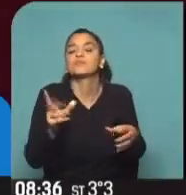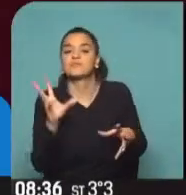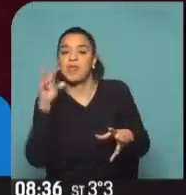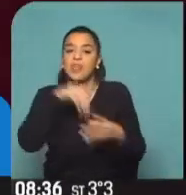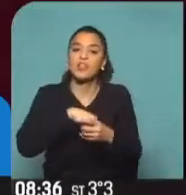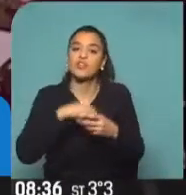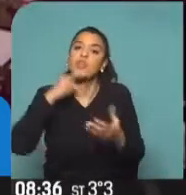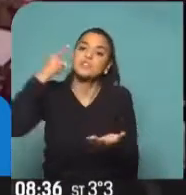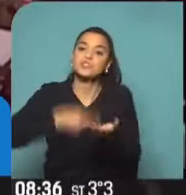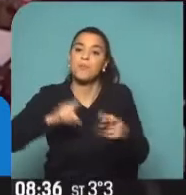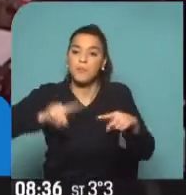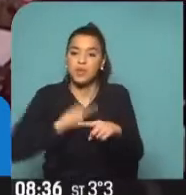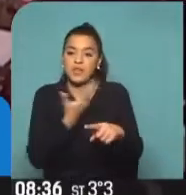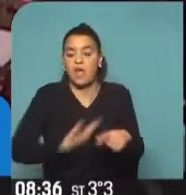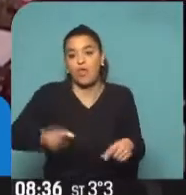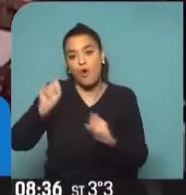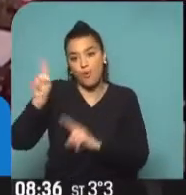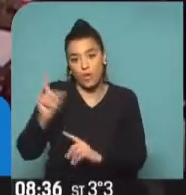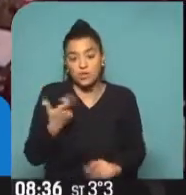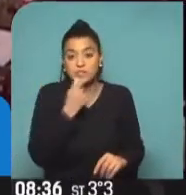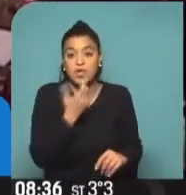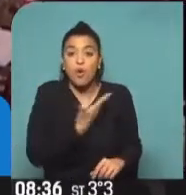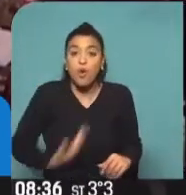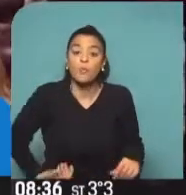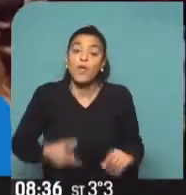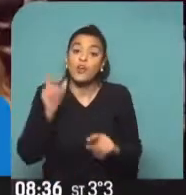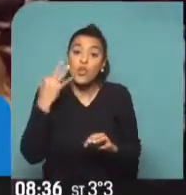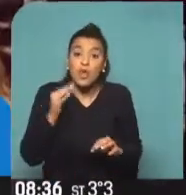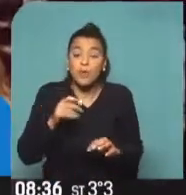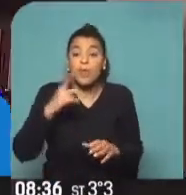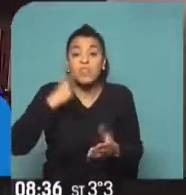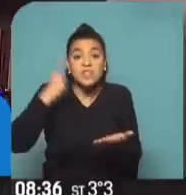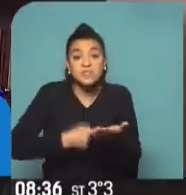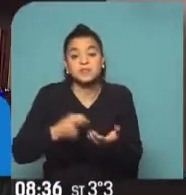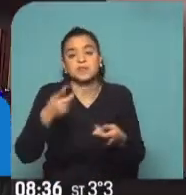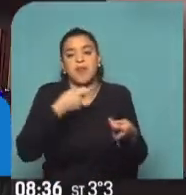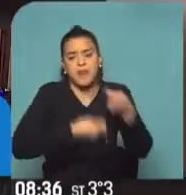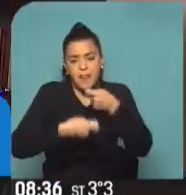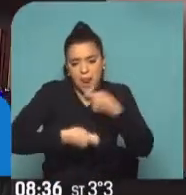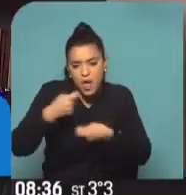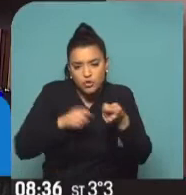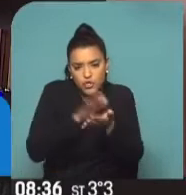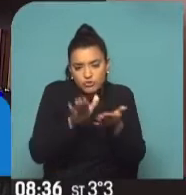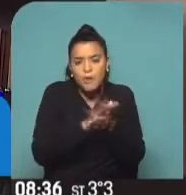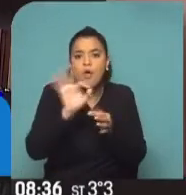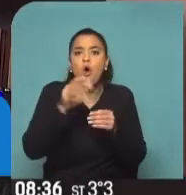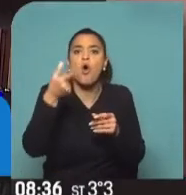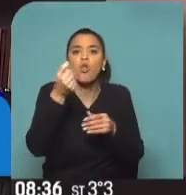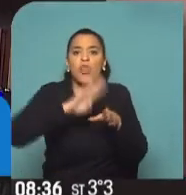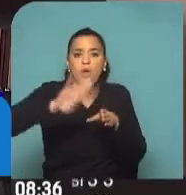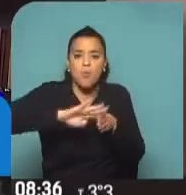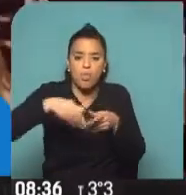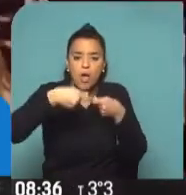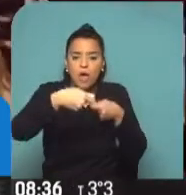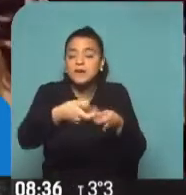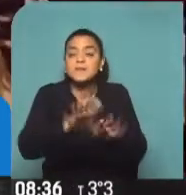en una decisión política del gobierno. Si el gobierno tiene que tomar una decisión de renegociar o reestructurar la deuda, está habilitado,